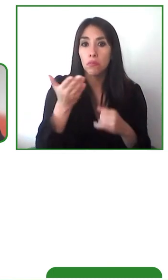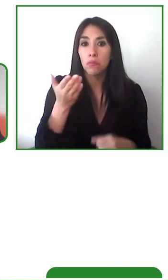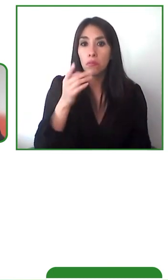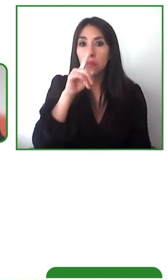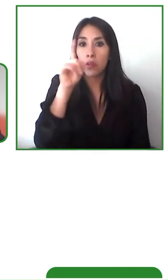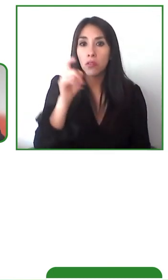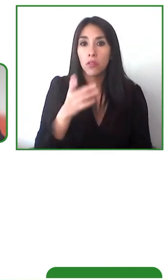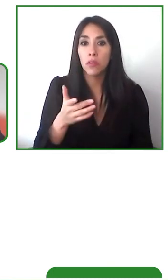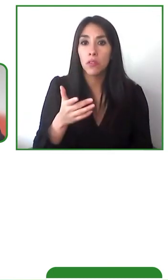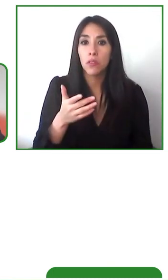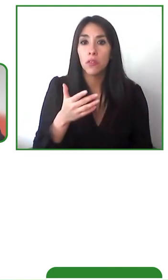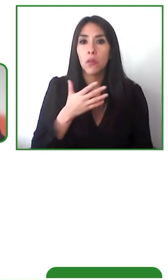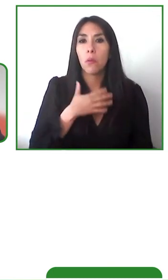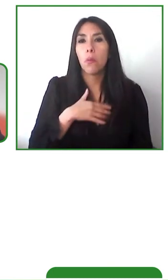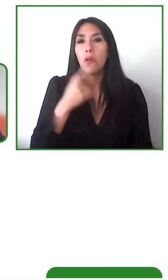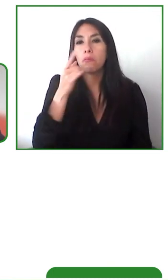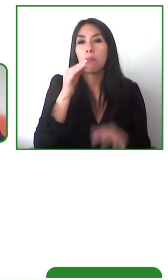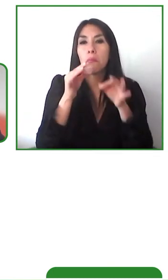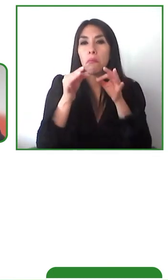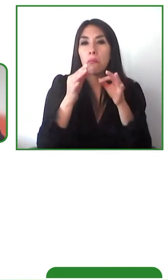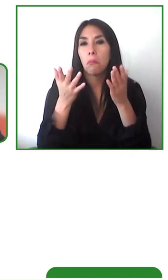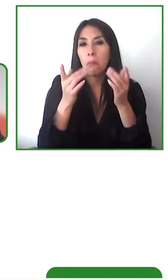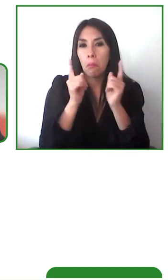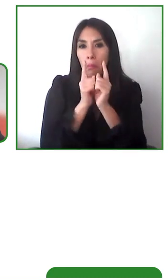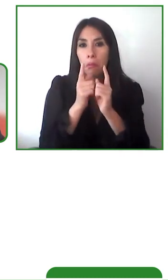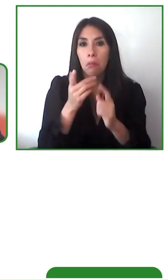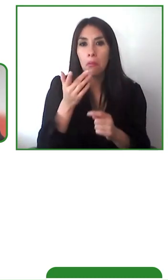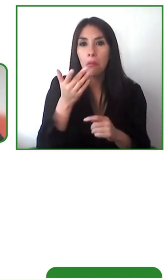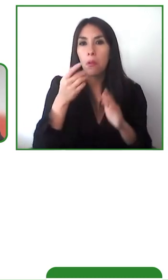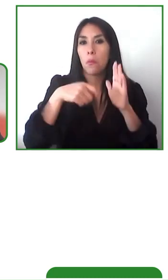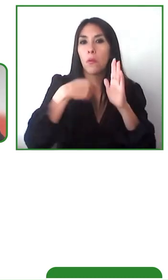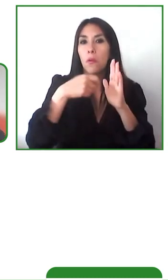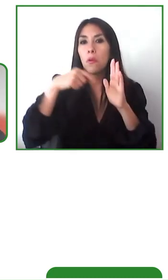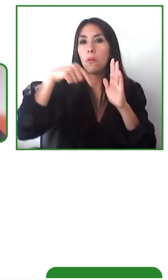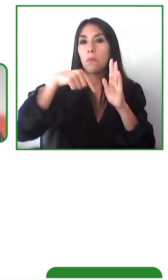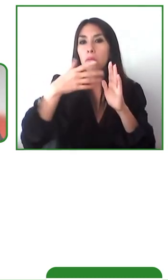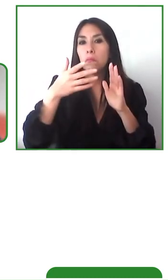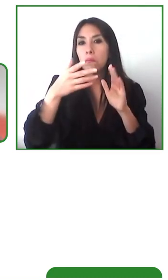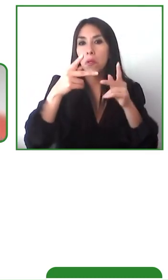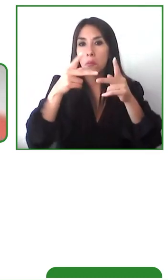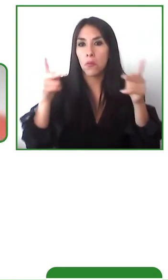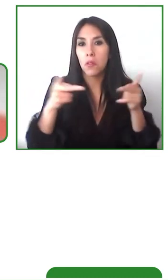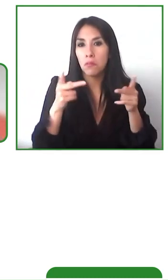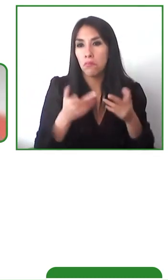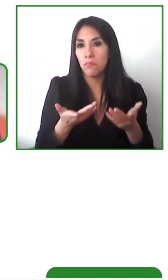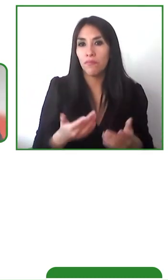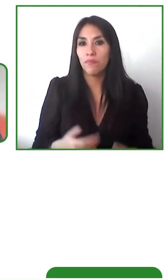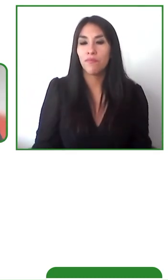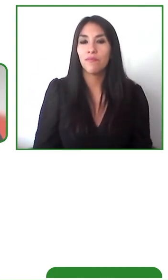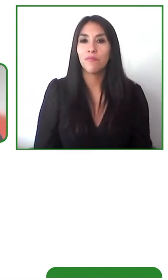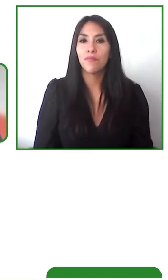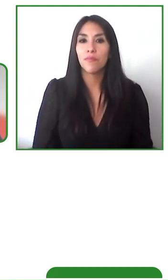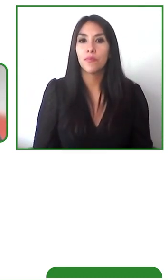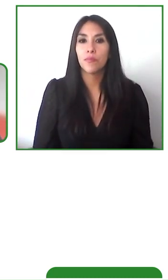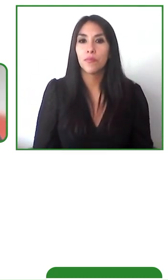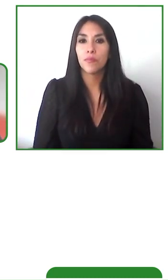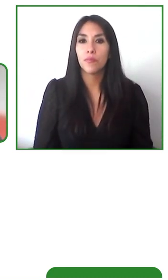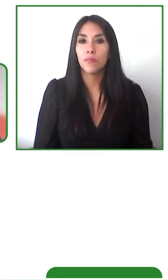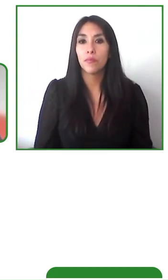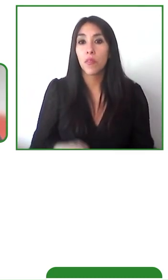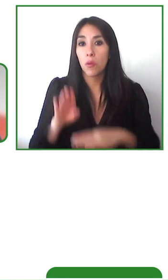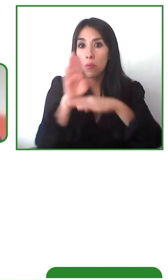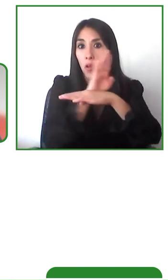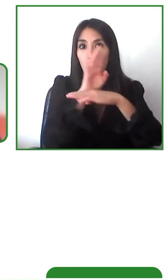para proyectos, organizaciones, iniciativas sociales que quieren replicar su impacto?